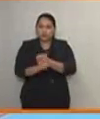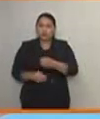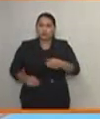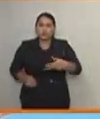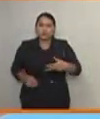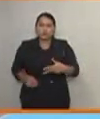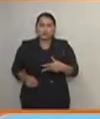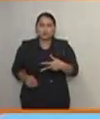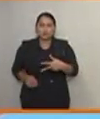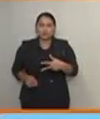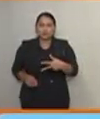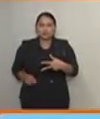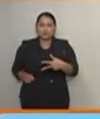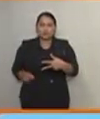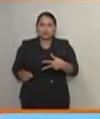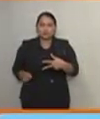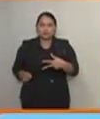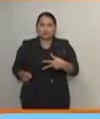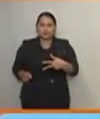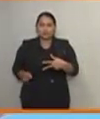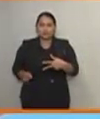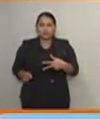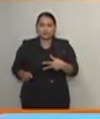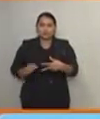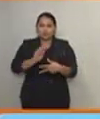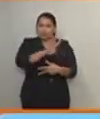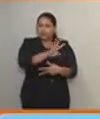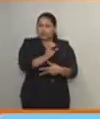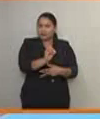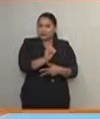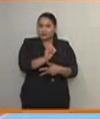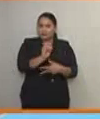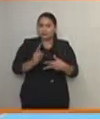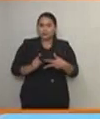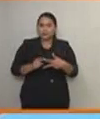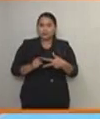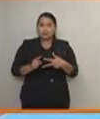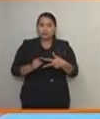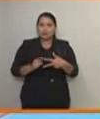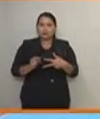número. Y este es el 40, segundo número.